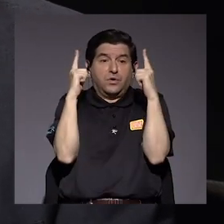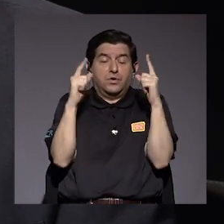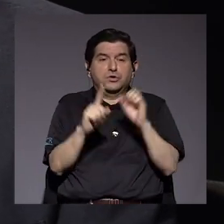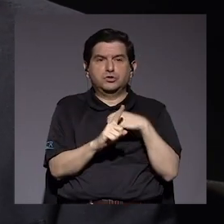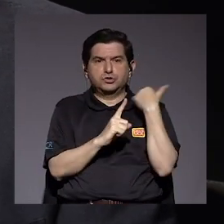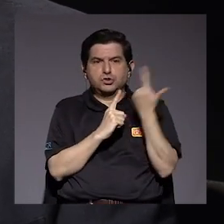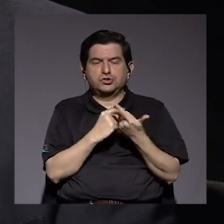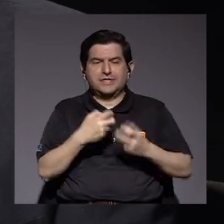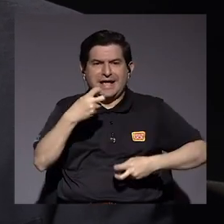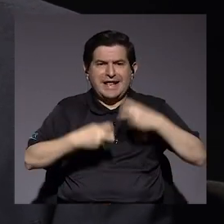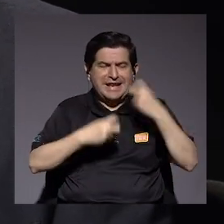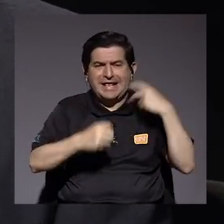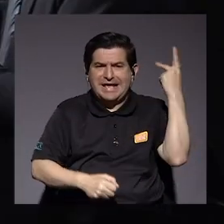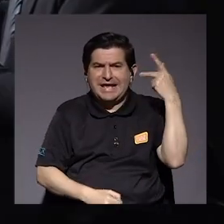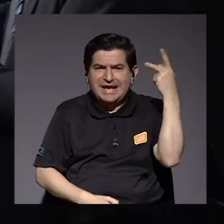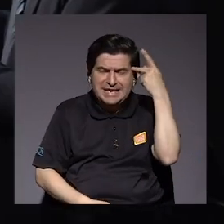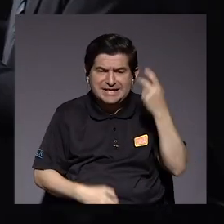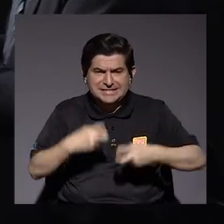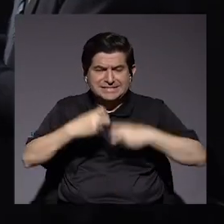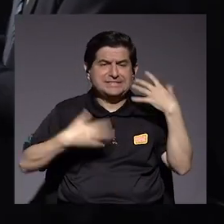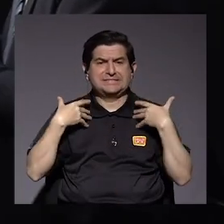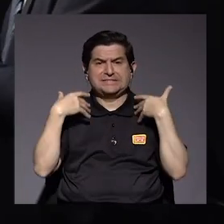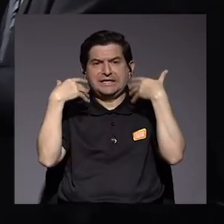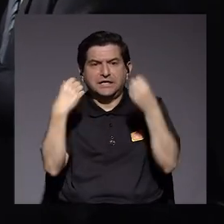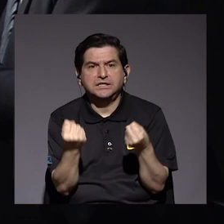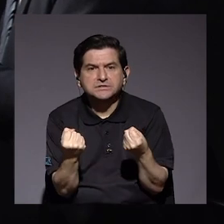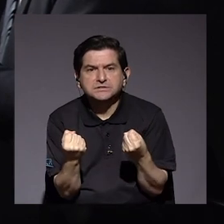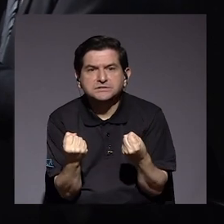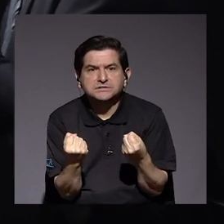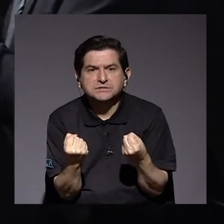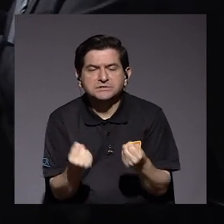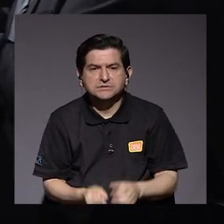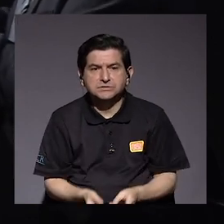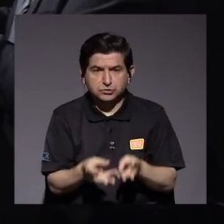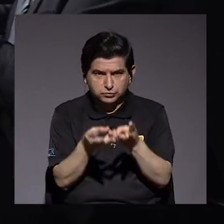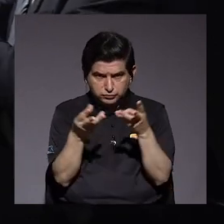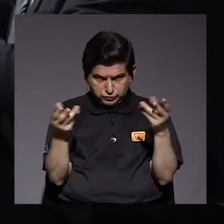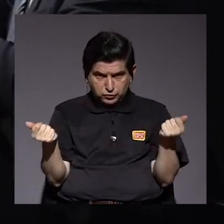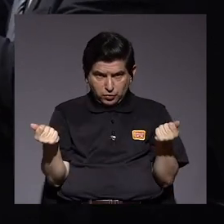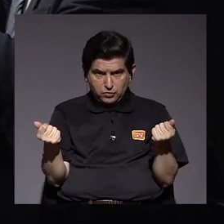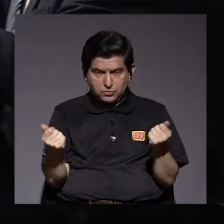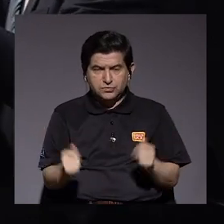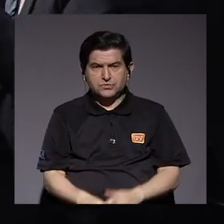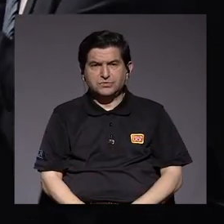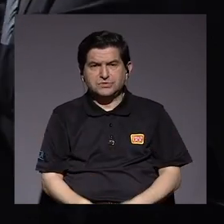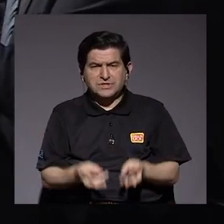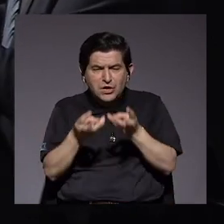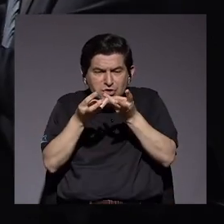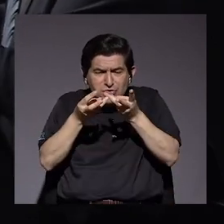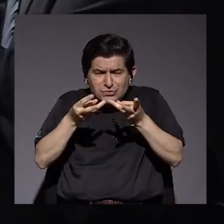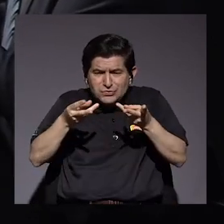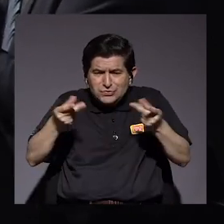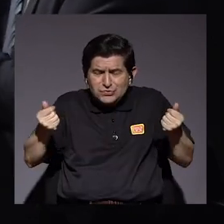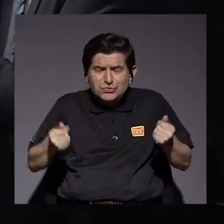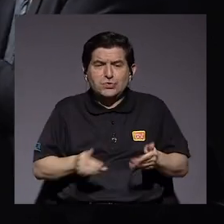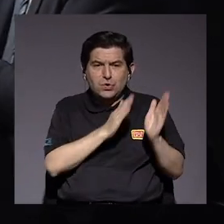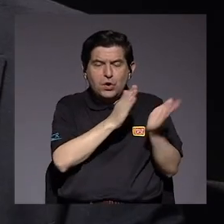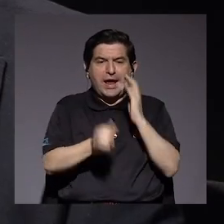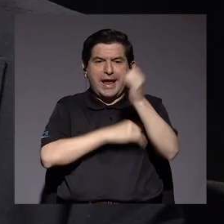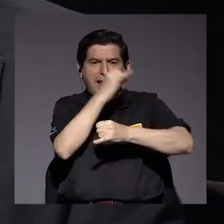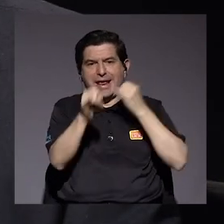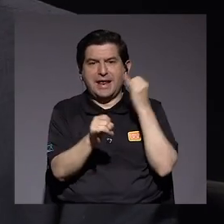crisis política crisis sanitaria está provocando una desmembración del orden internacional